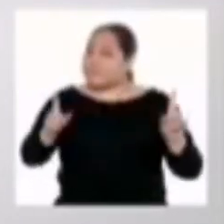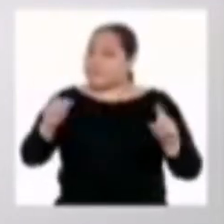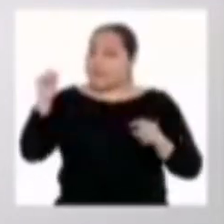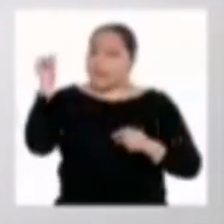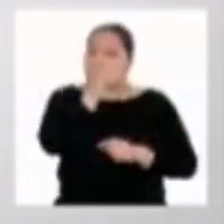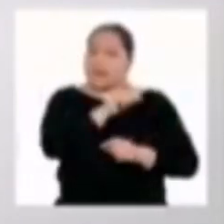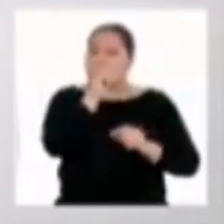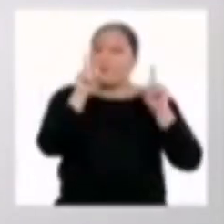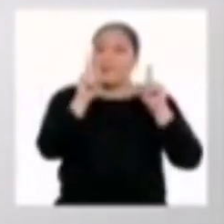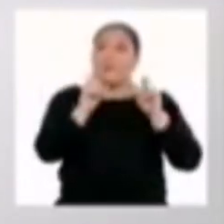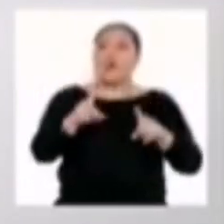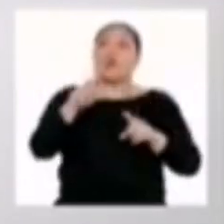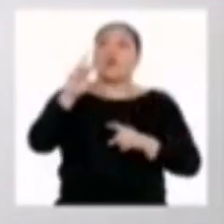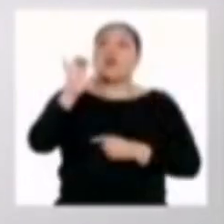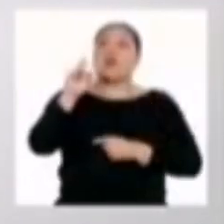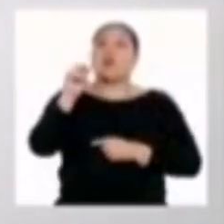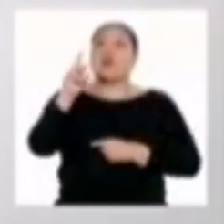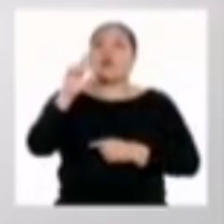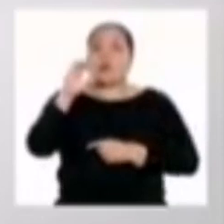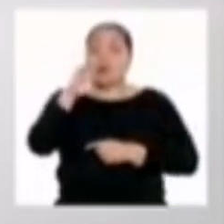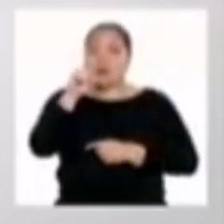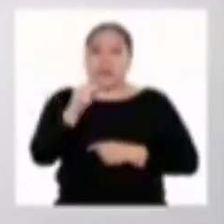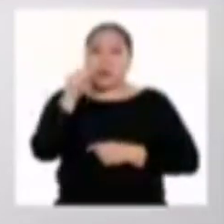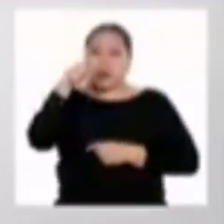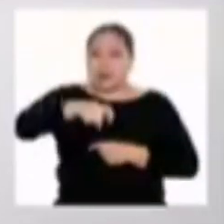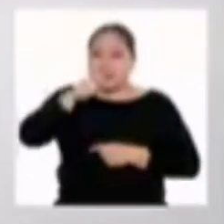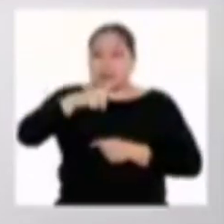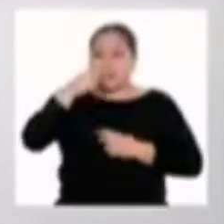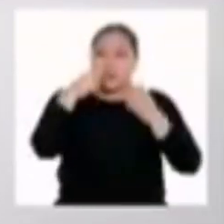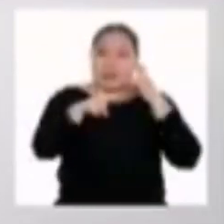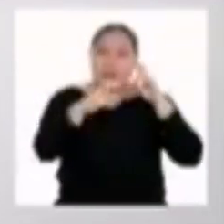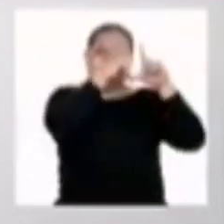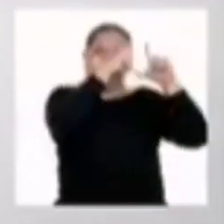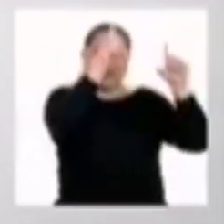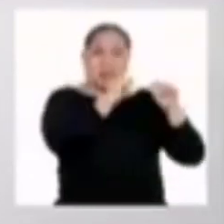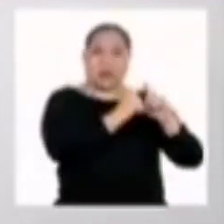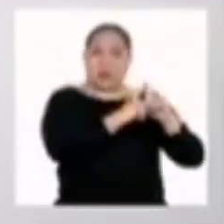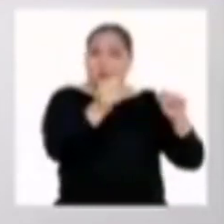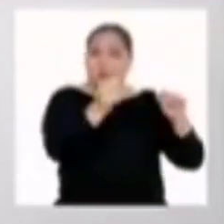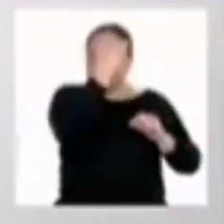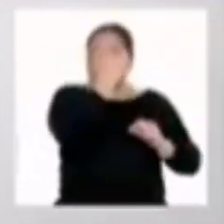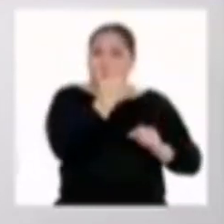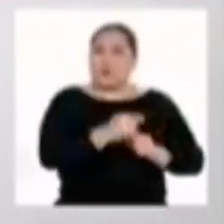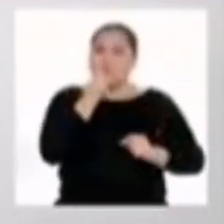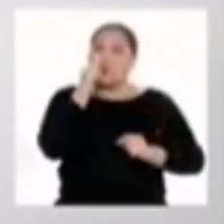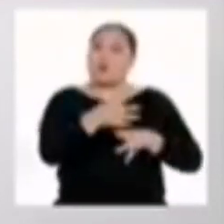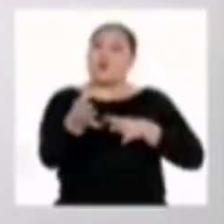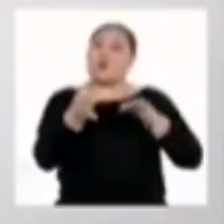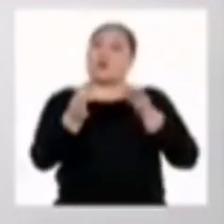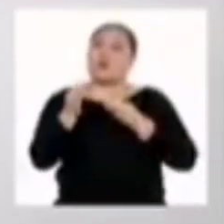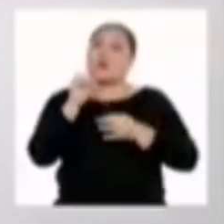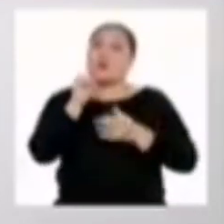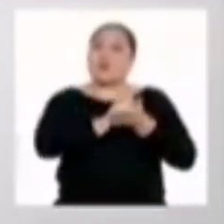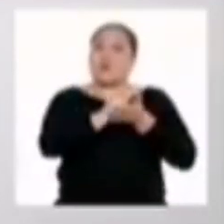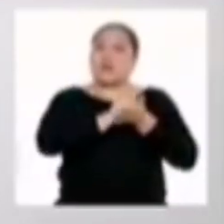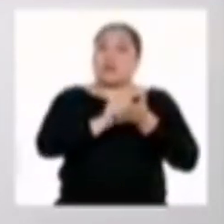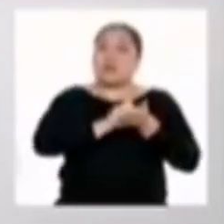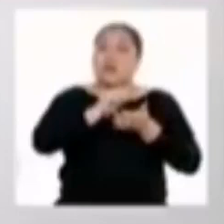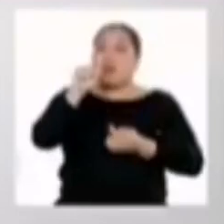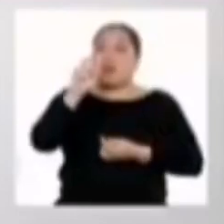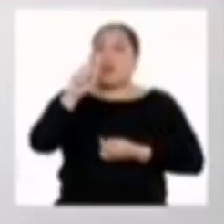de la pregunta retórica, lo que hay que tomar en cuenta es que los párrafos de un texto argumentativo son